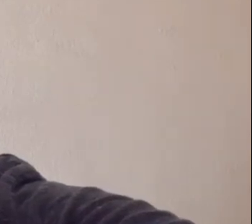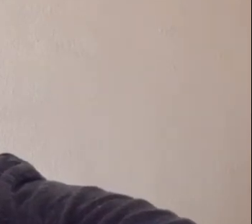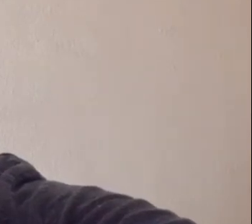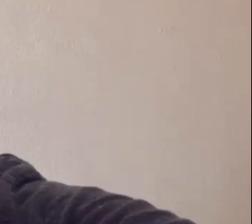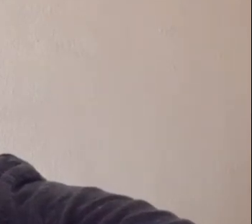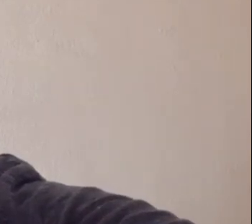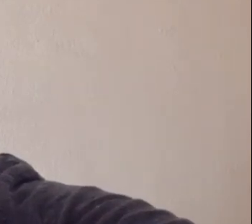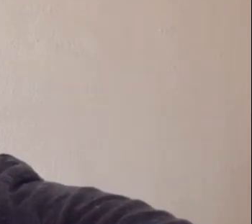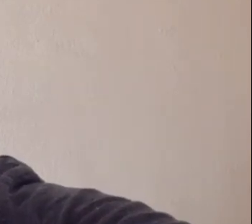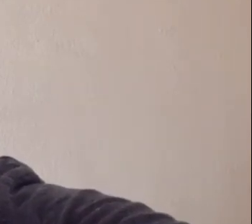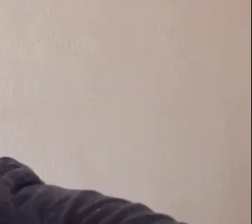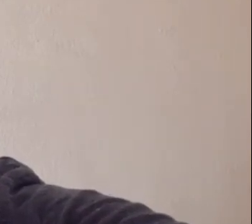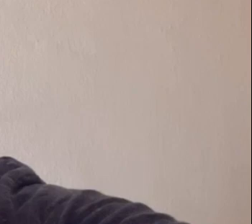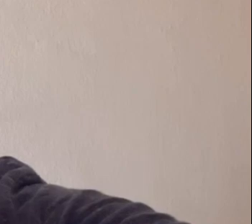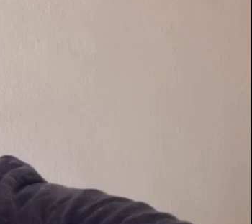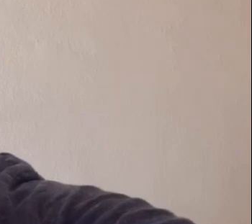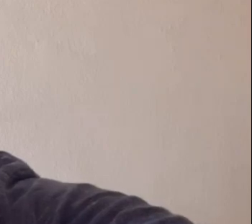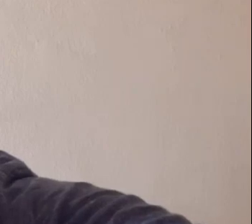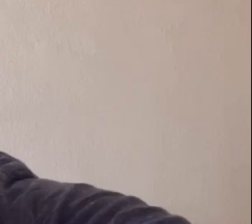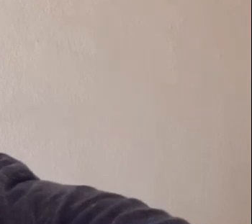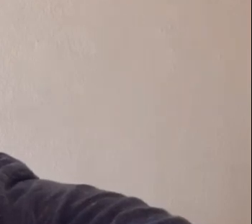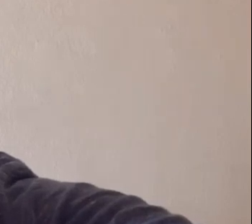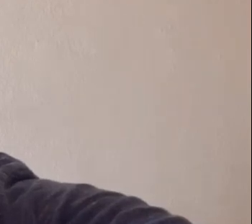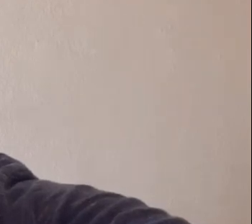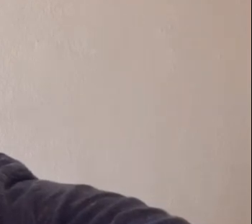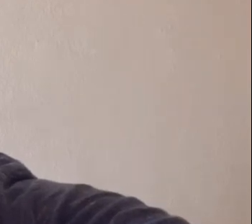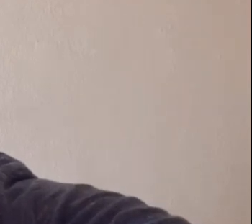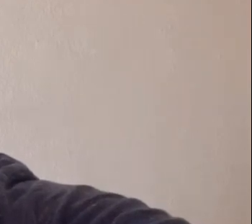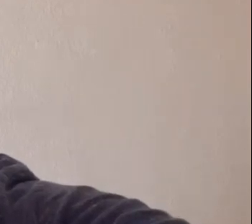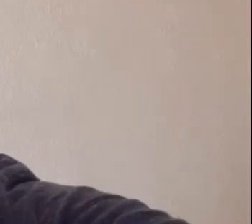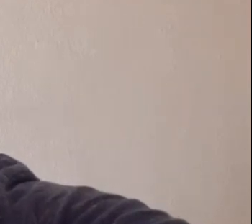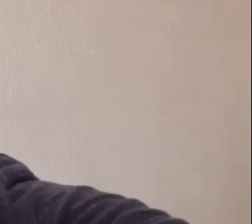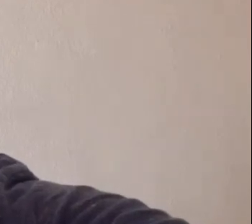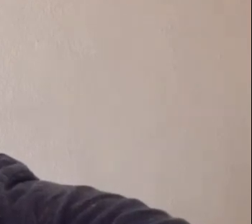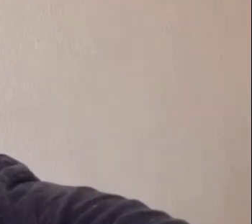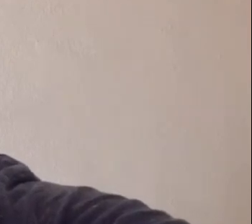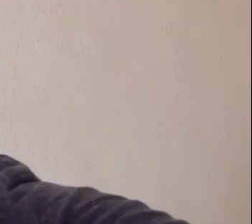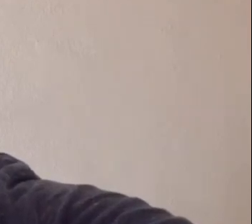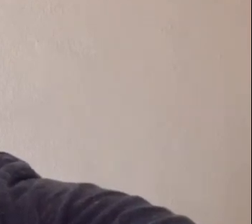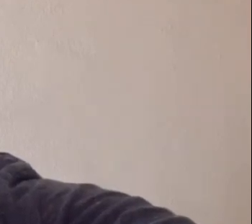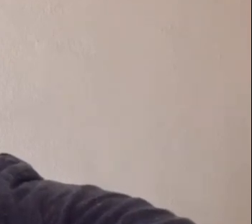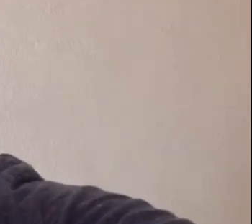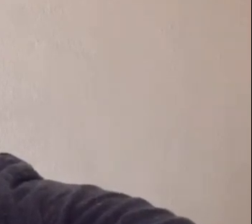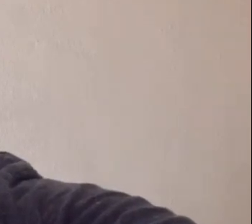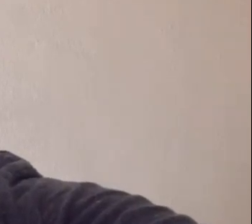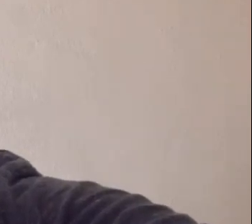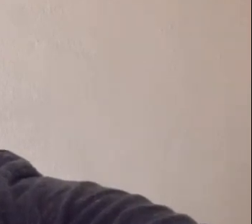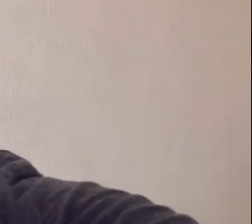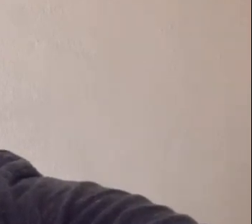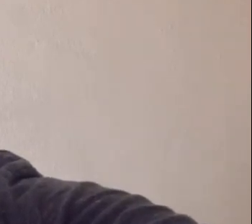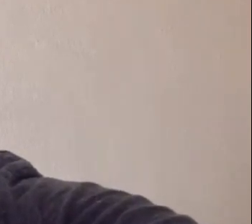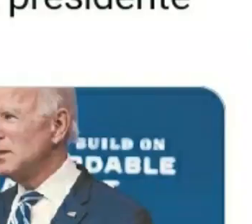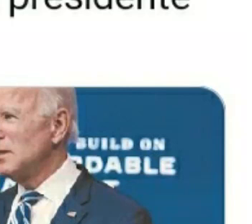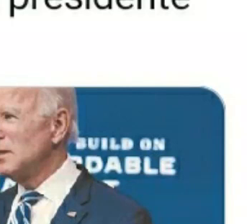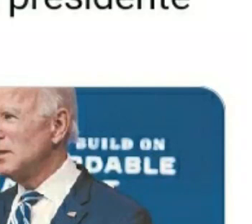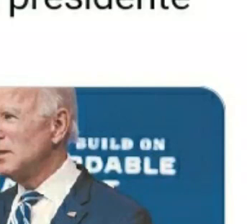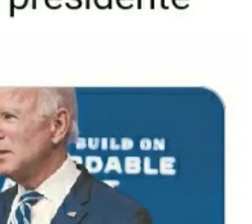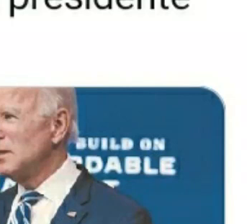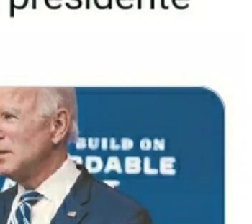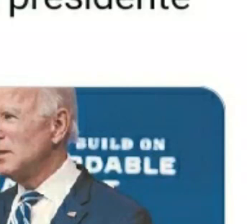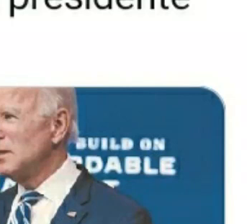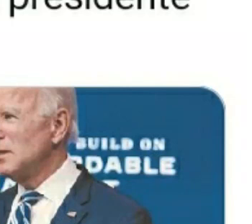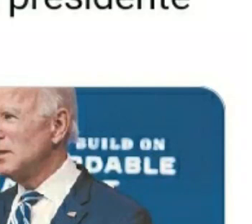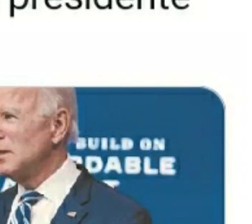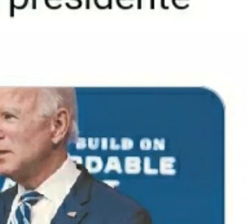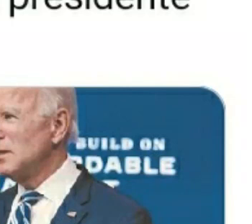el equipo del virtual presidente electo de Estados Unidos se comunicó con la Embajada de México para convenir una llamada telefónica